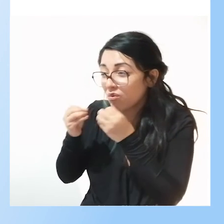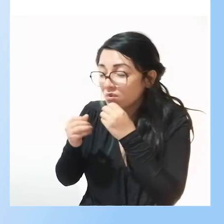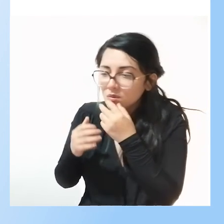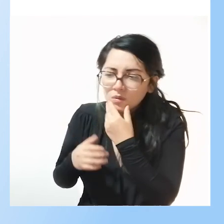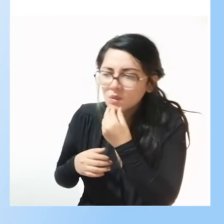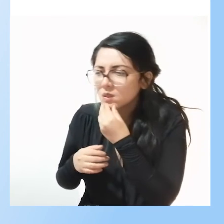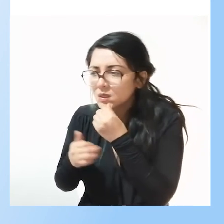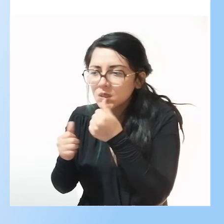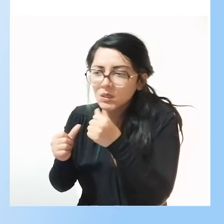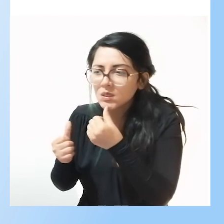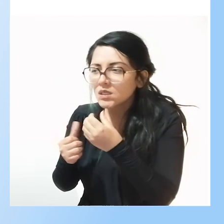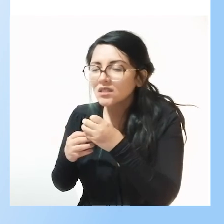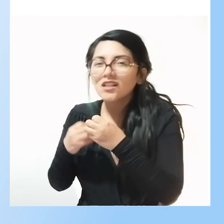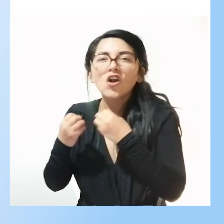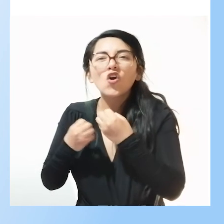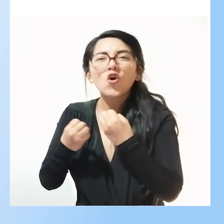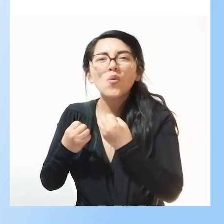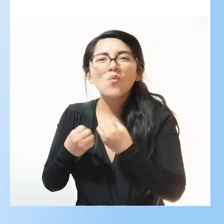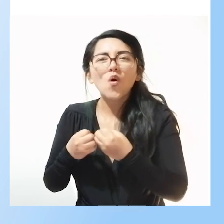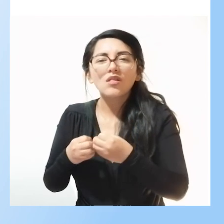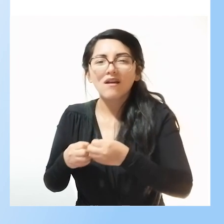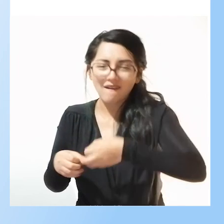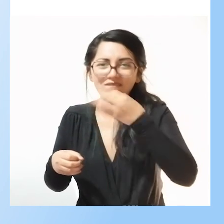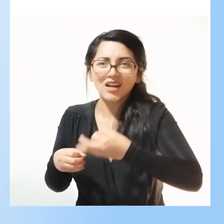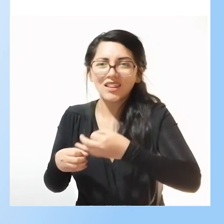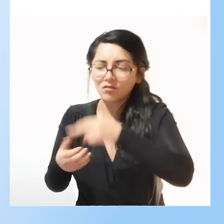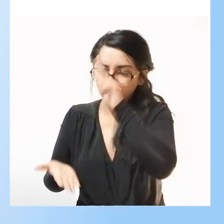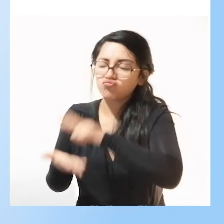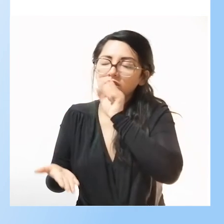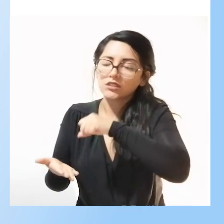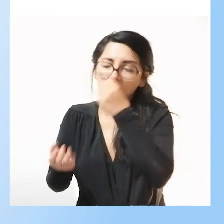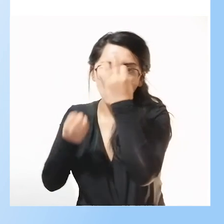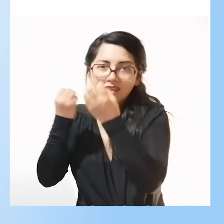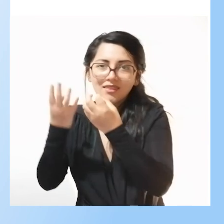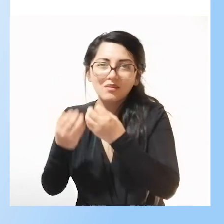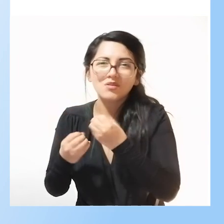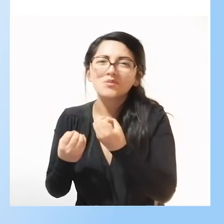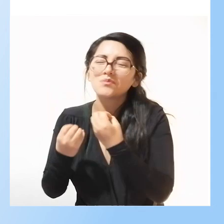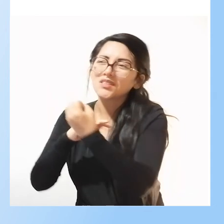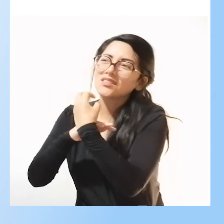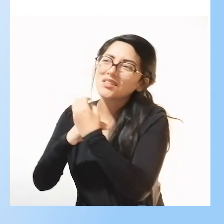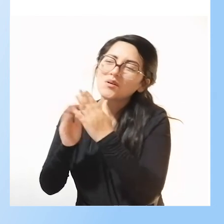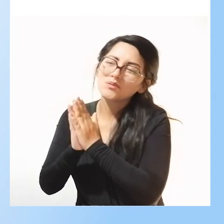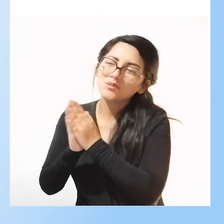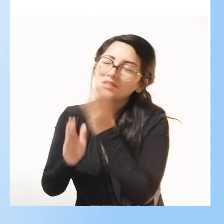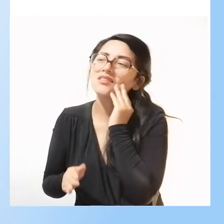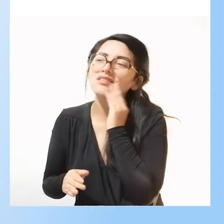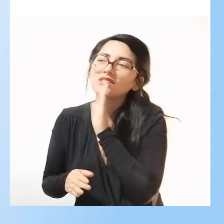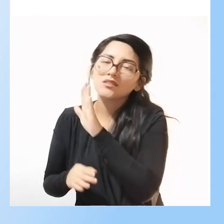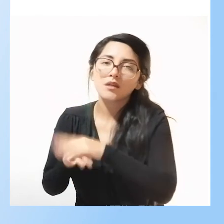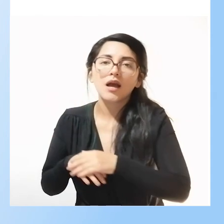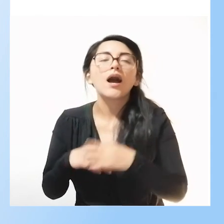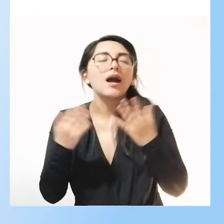atención educativa, garantizar de que sean prácticas innovadoras, ¿no? ¿Qué recomendaciones a partir de su experiencia? Bueno,